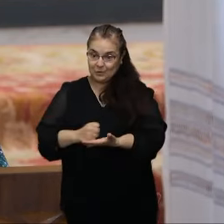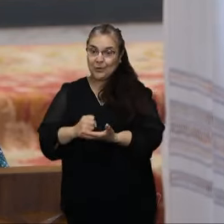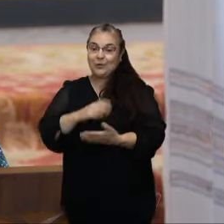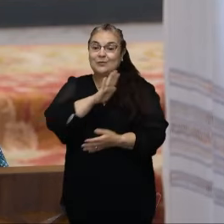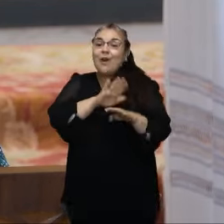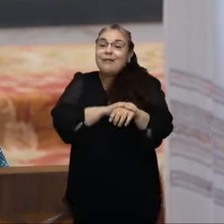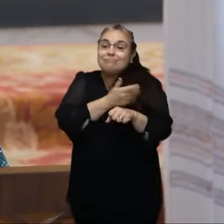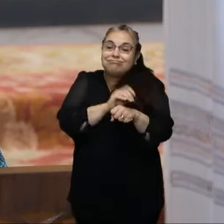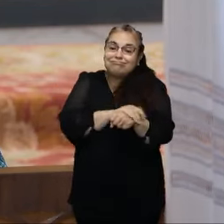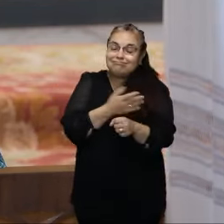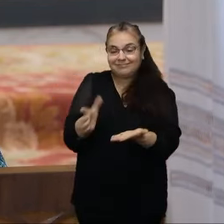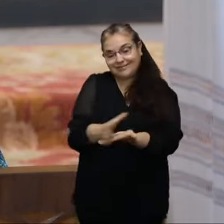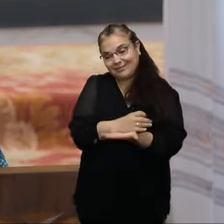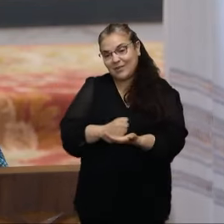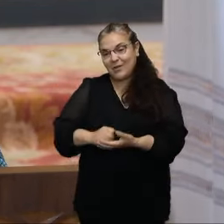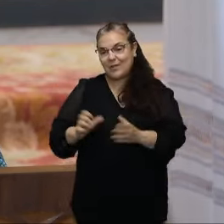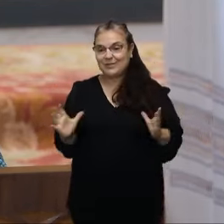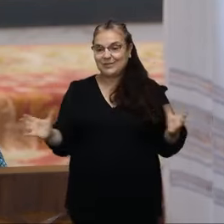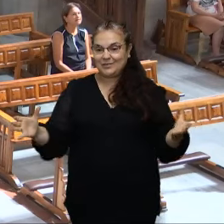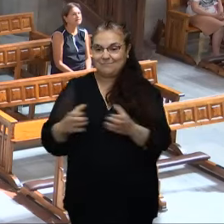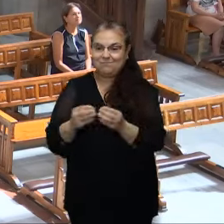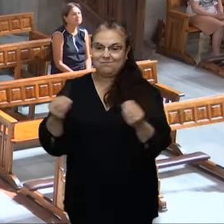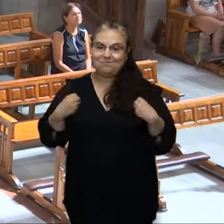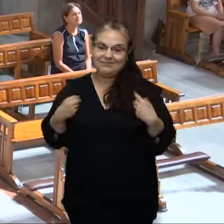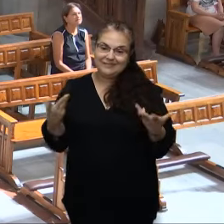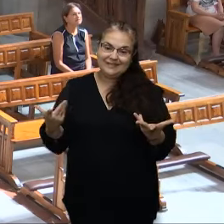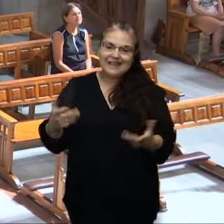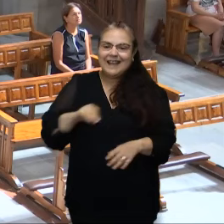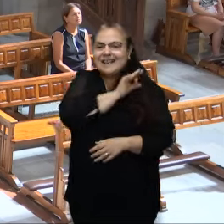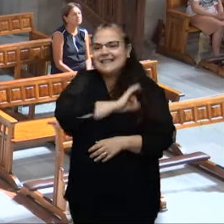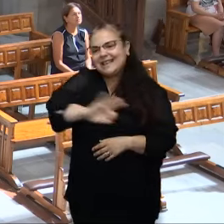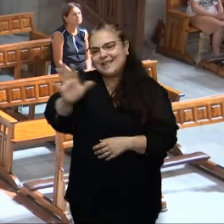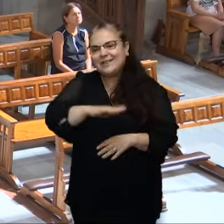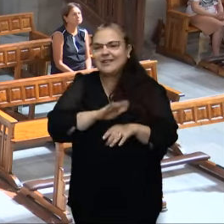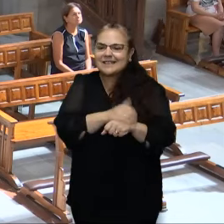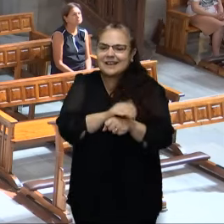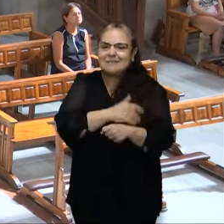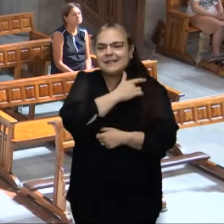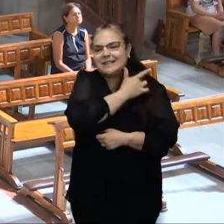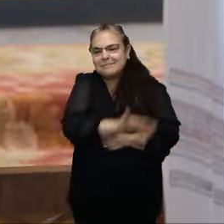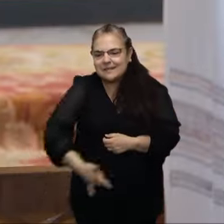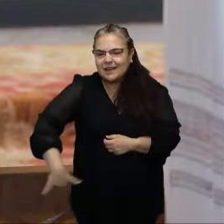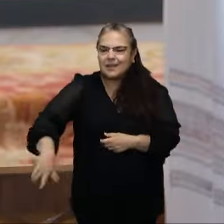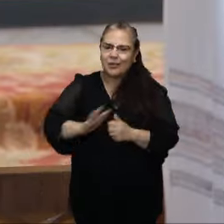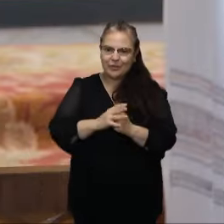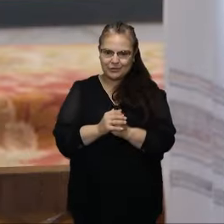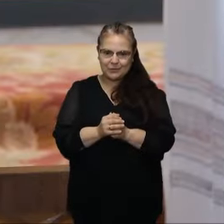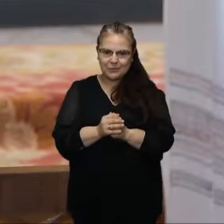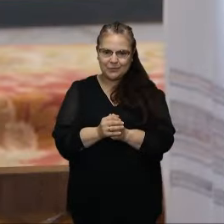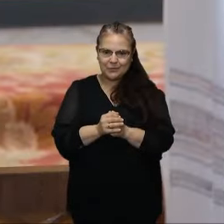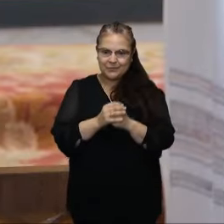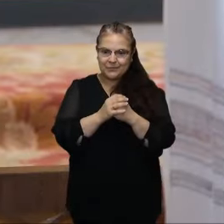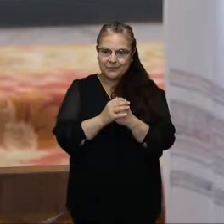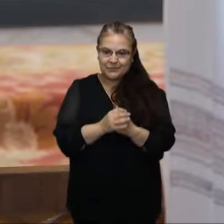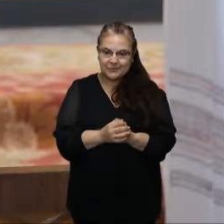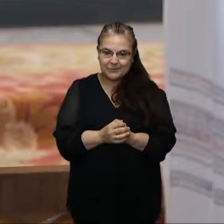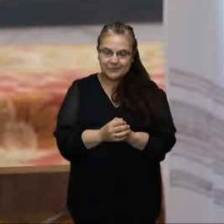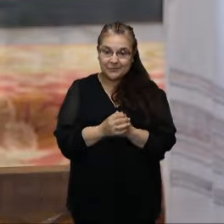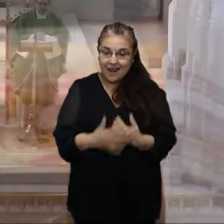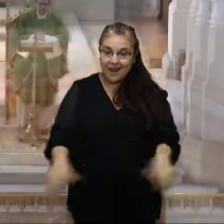con todas sus criaturas. El Señor es clemente y misericordioso.